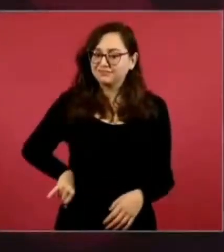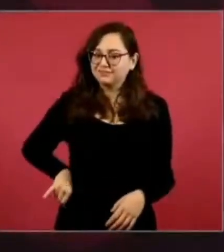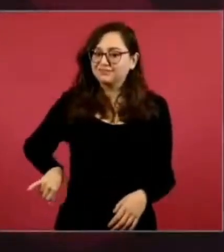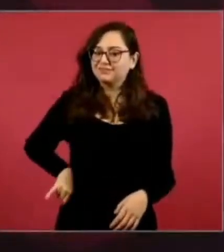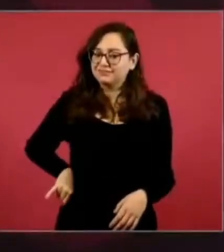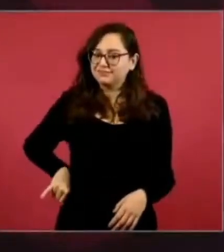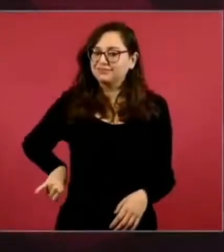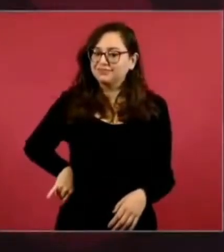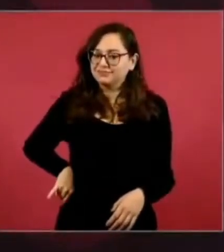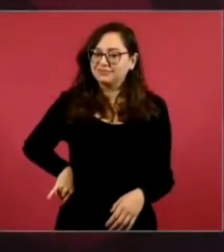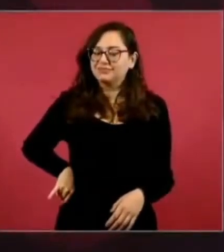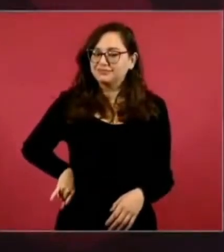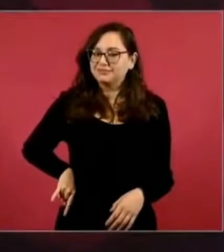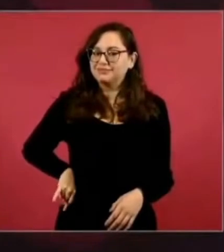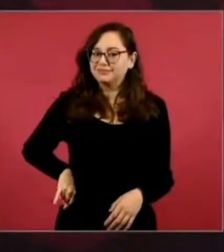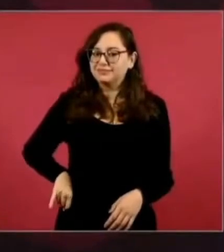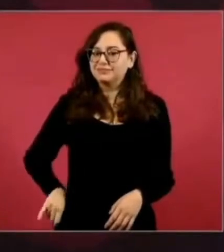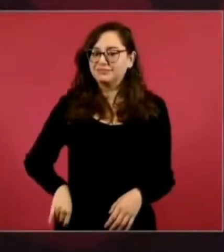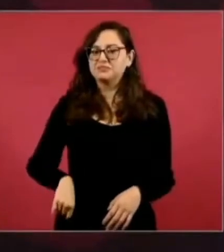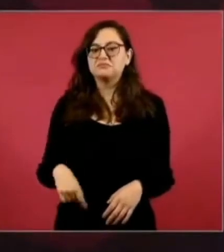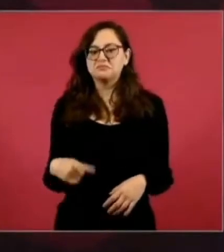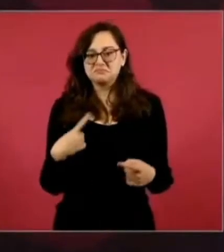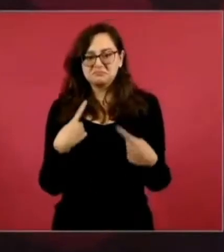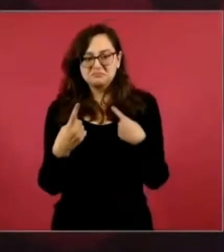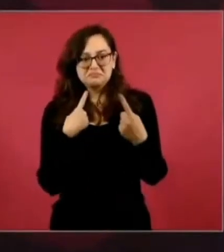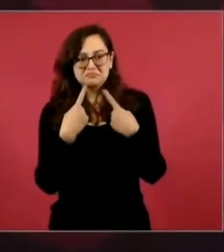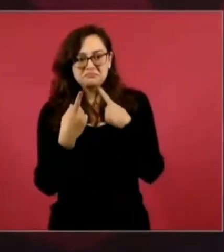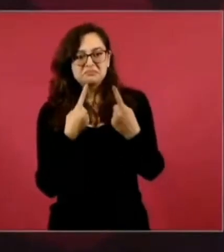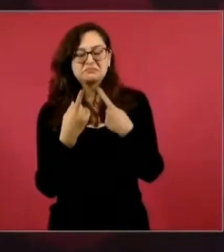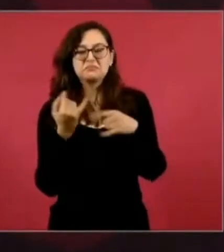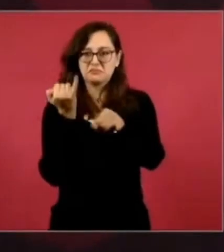eso, debatirlo y que la gente sepa,